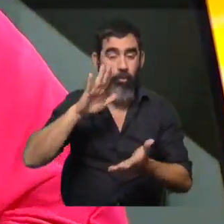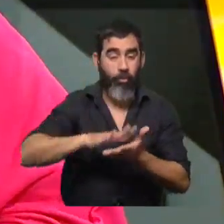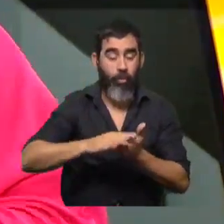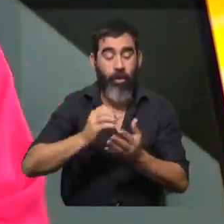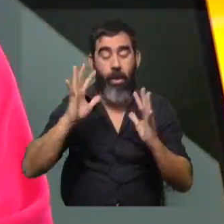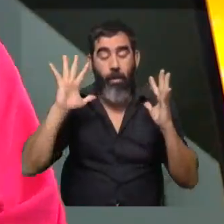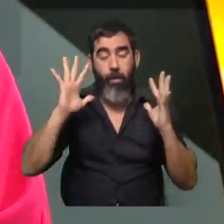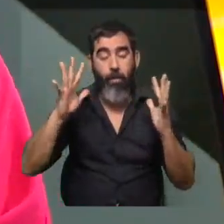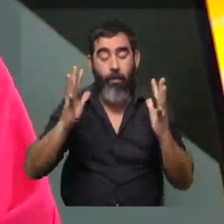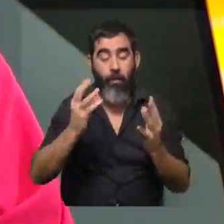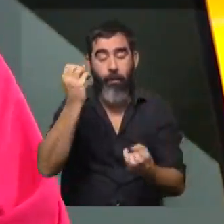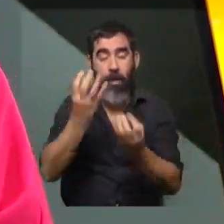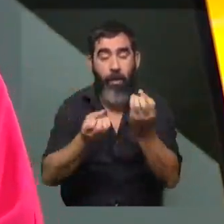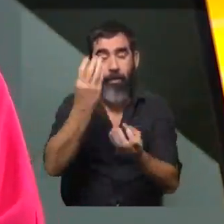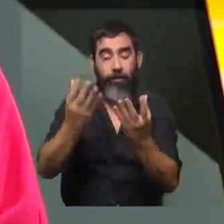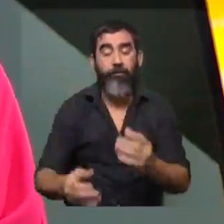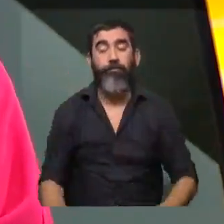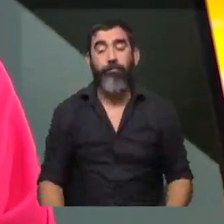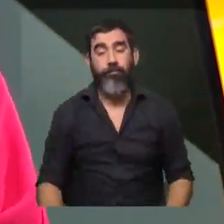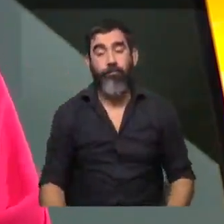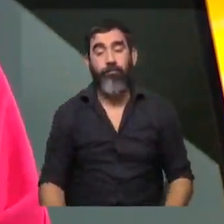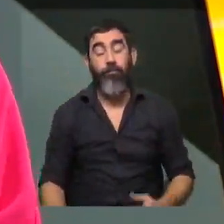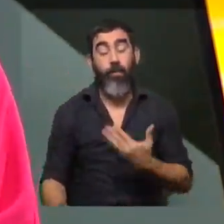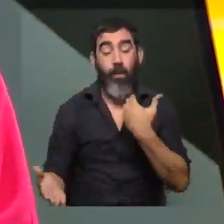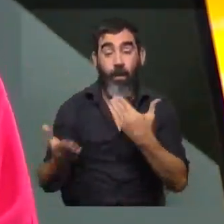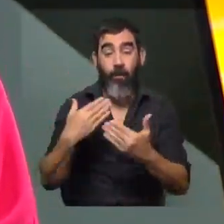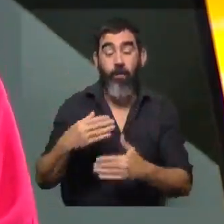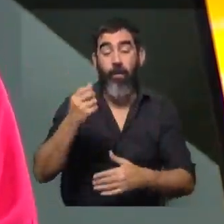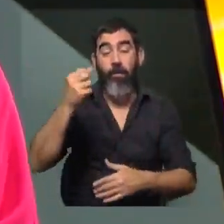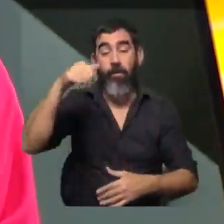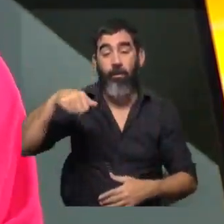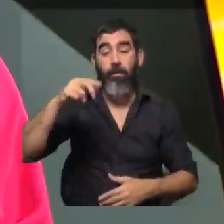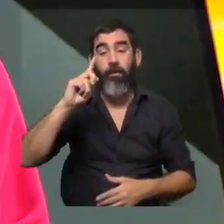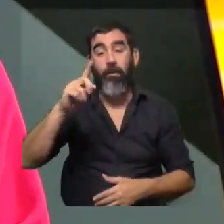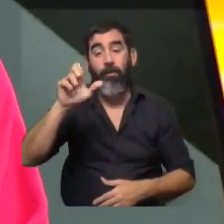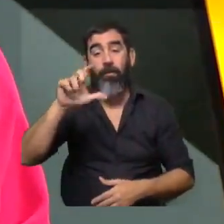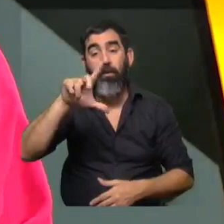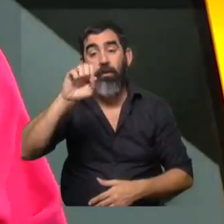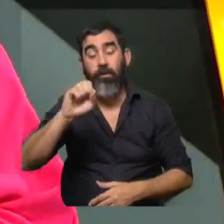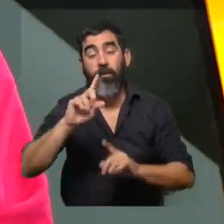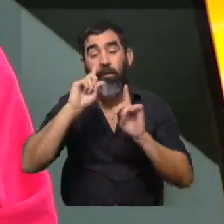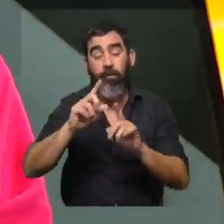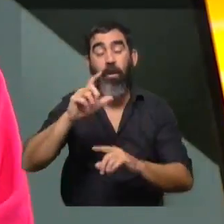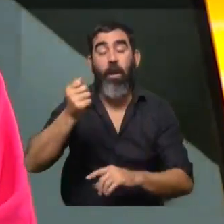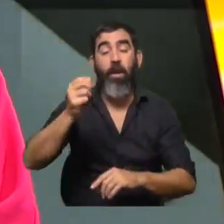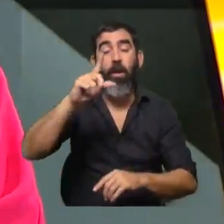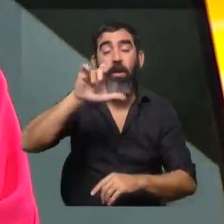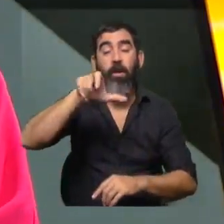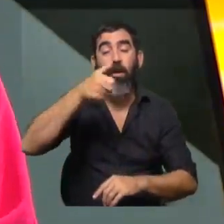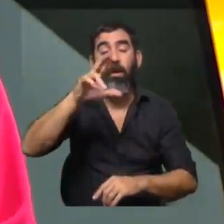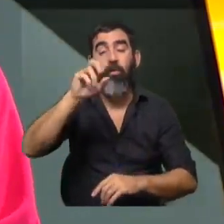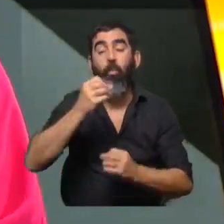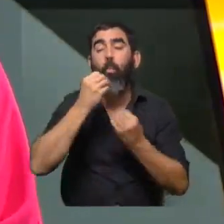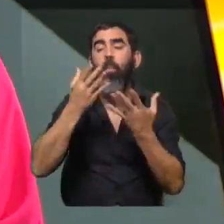plantas. Pero bueno, para conocer todo esto hablamos con Ángeles Beri y Alejandro Sequeira para que nos cuenten por qué un libro